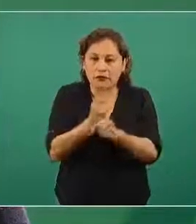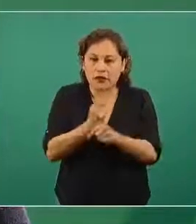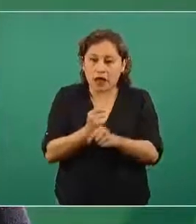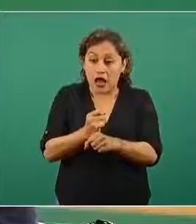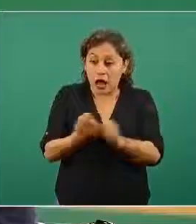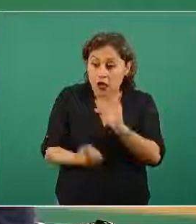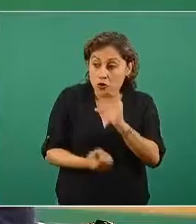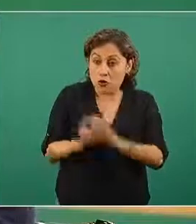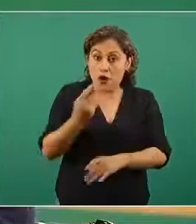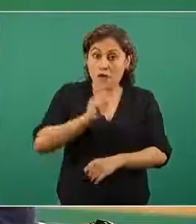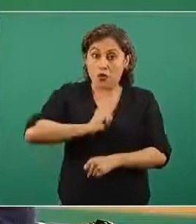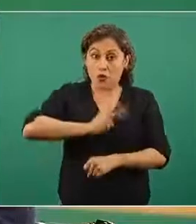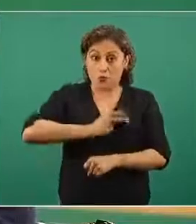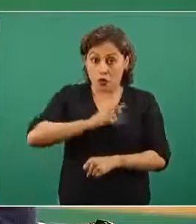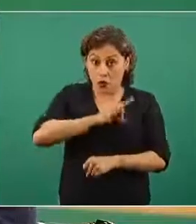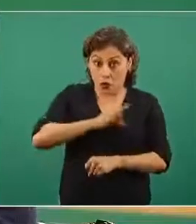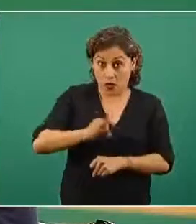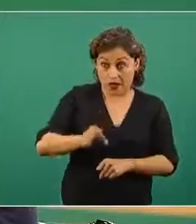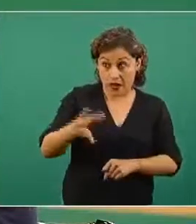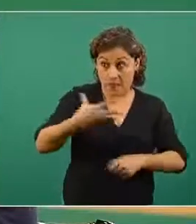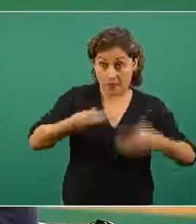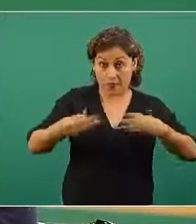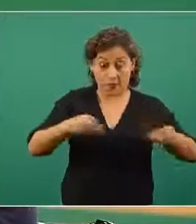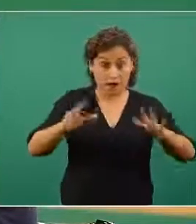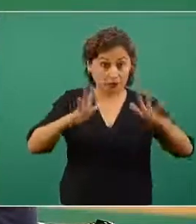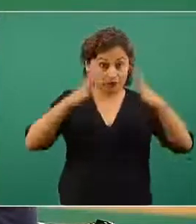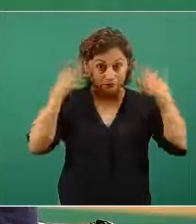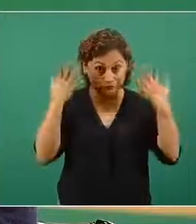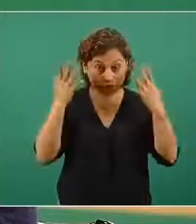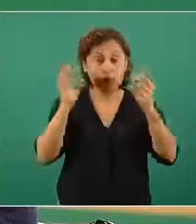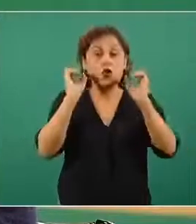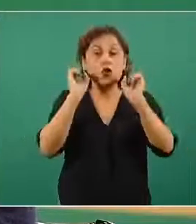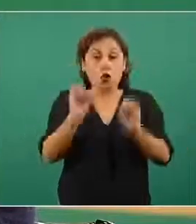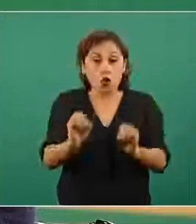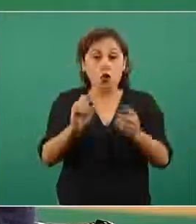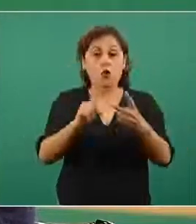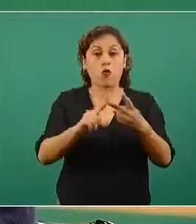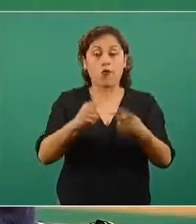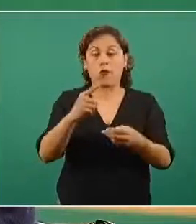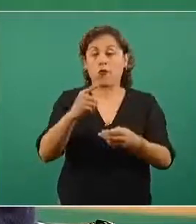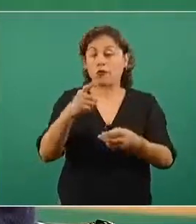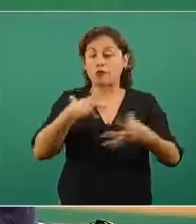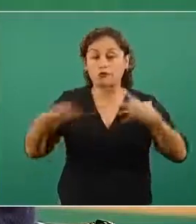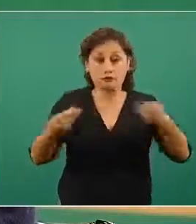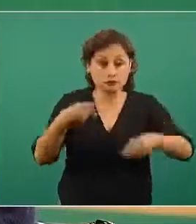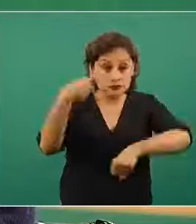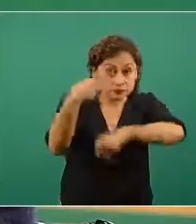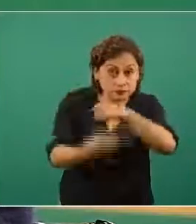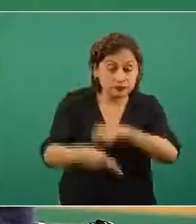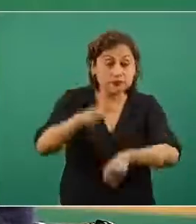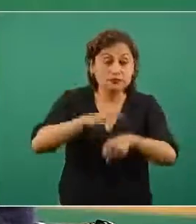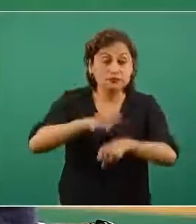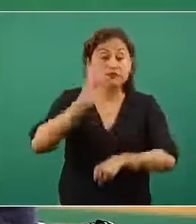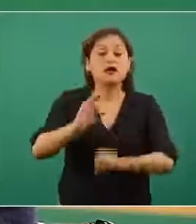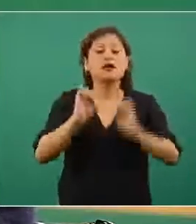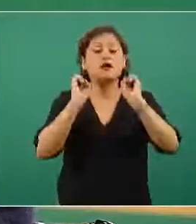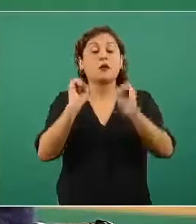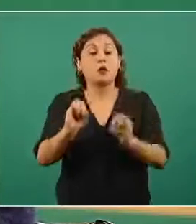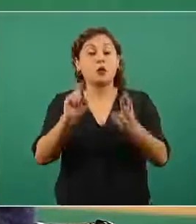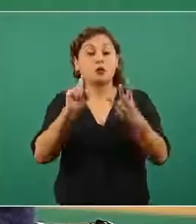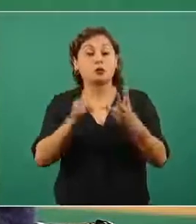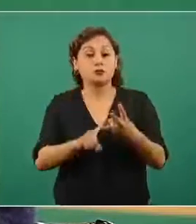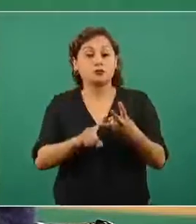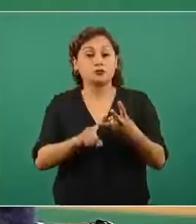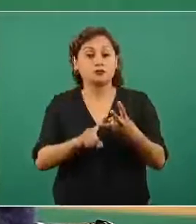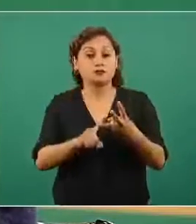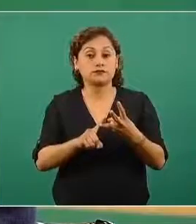mortalidad. Dos, si tienen capacidad de producir reinfecciones, es decir, una persona que ya enfermó, que pueda volver a enfermar porque es